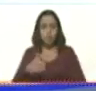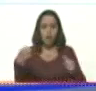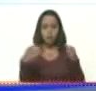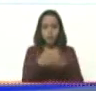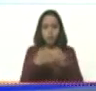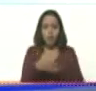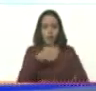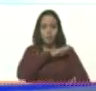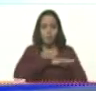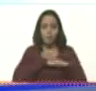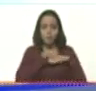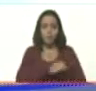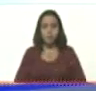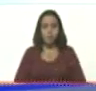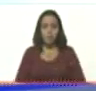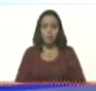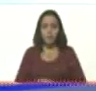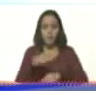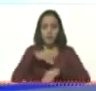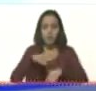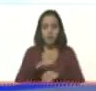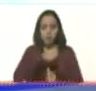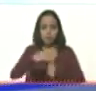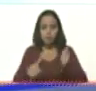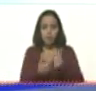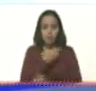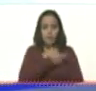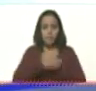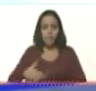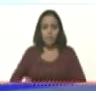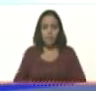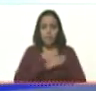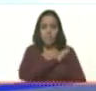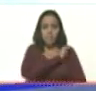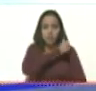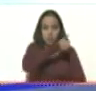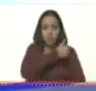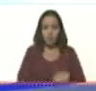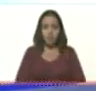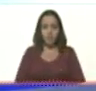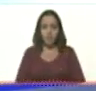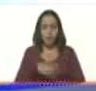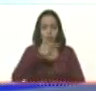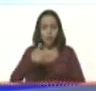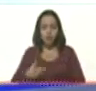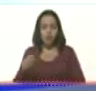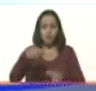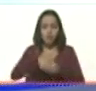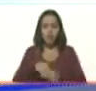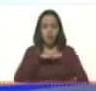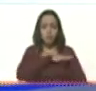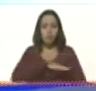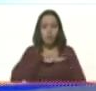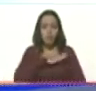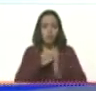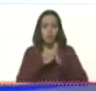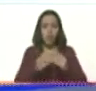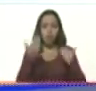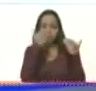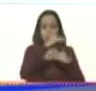sus ministros, sus vicepresidentes, sus viceministros, sus directores, sus misioneros y misioneras, todos los